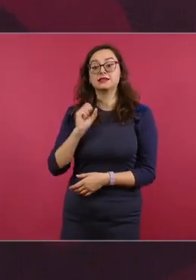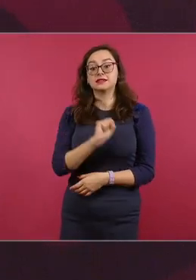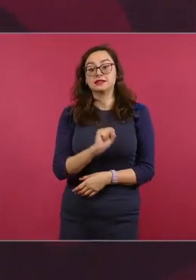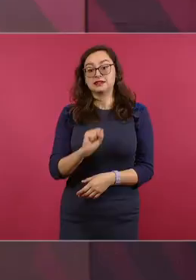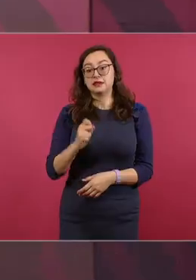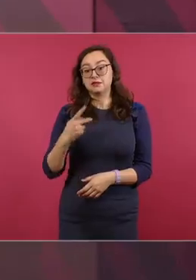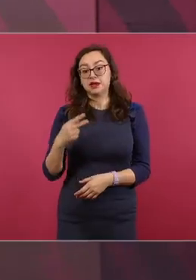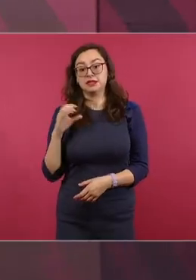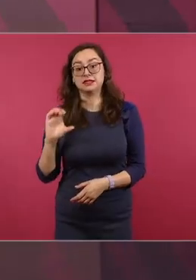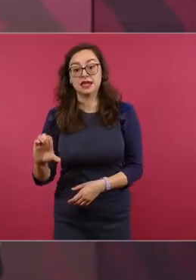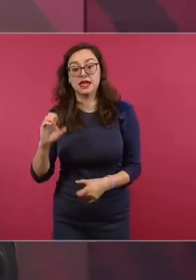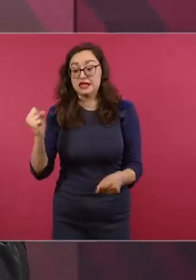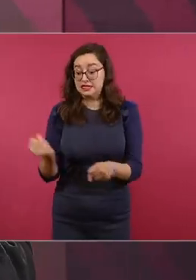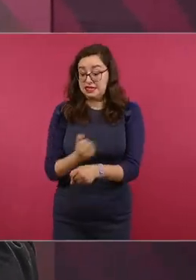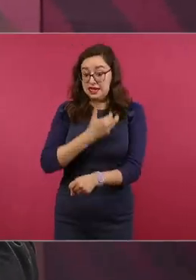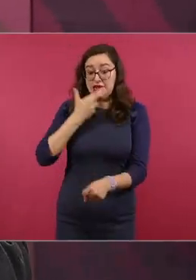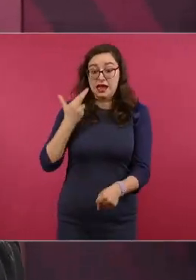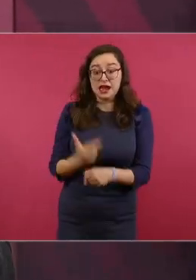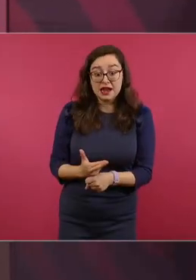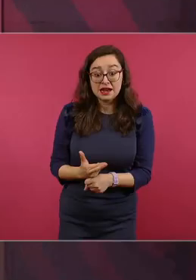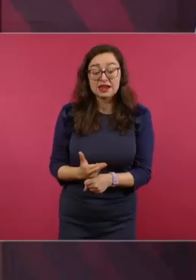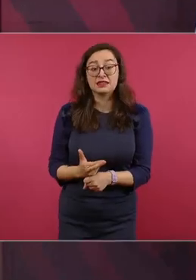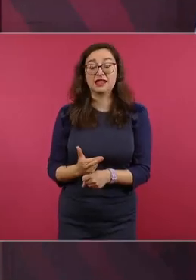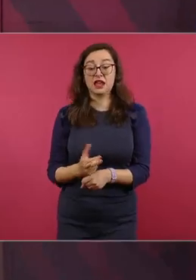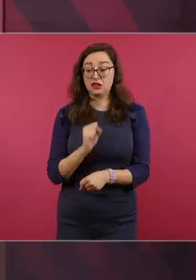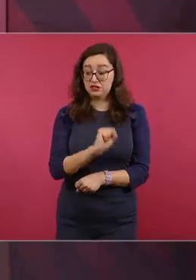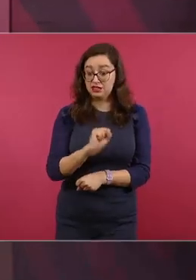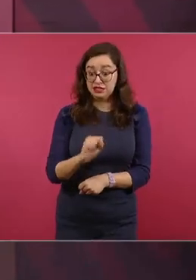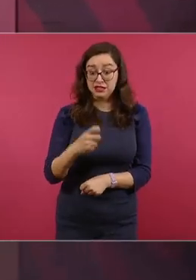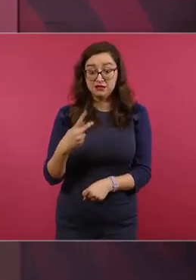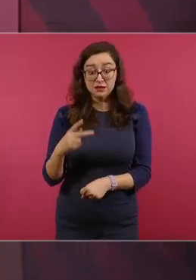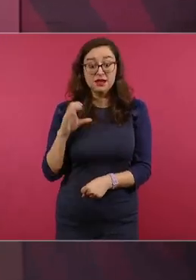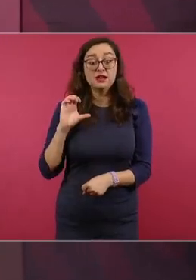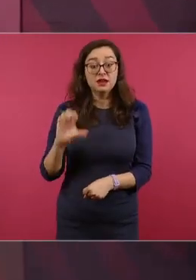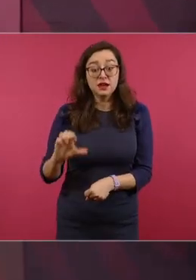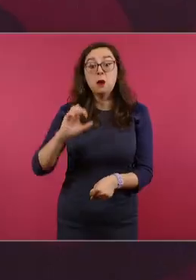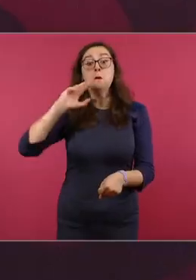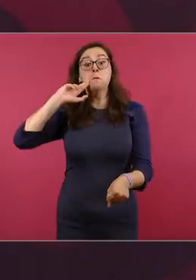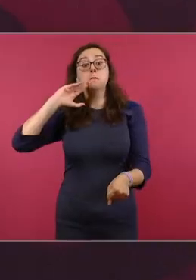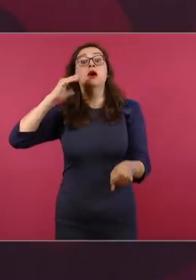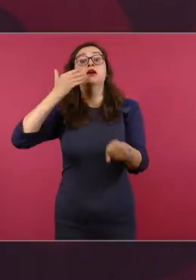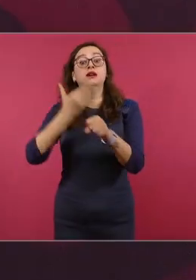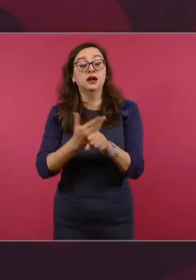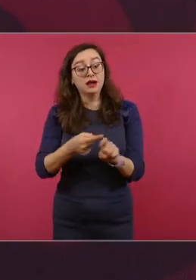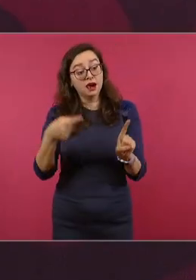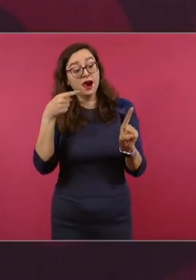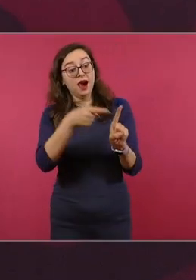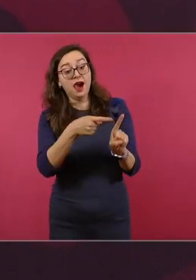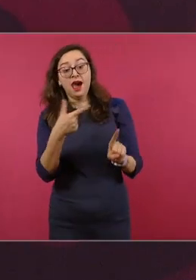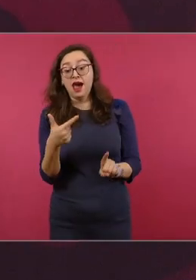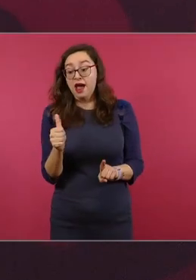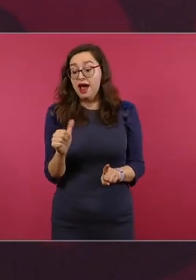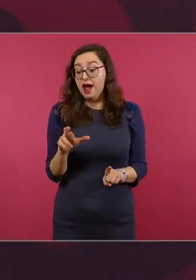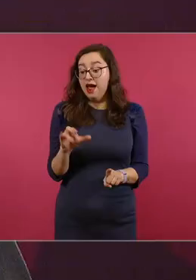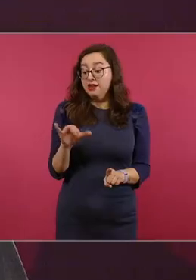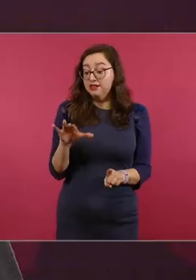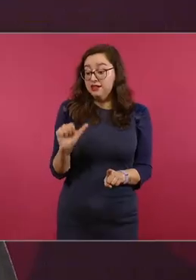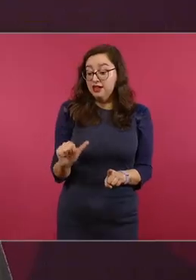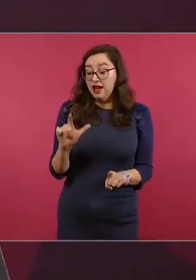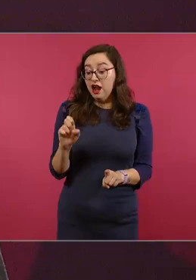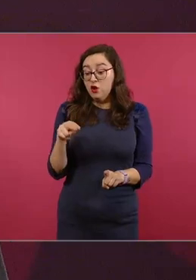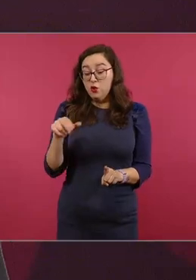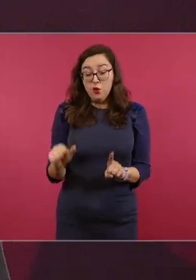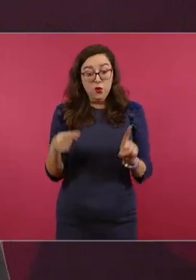don Calderón, el secretario de Seguridad Pública, era García Luna,